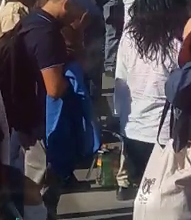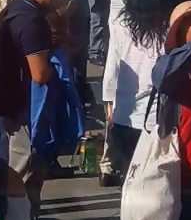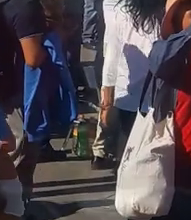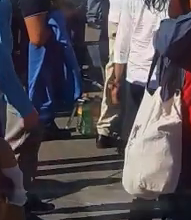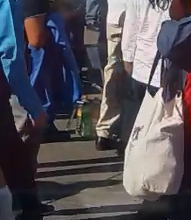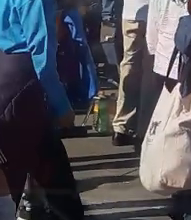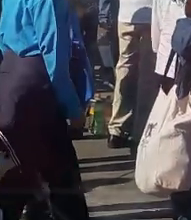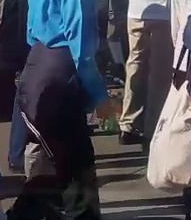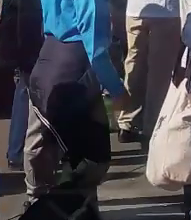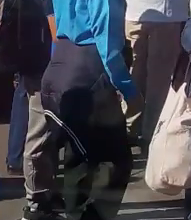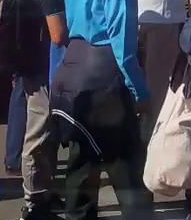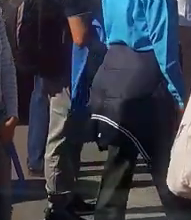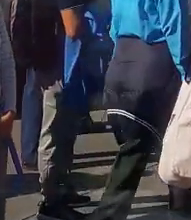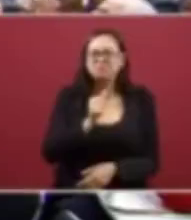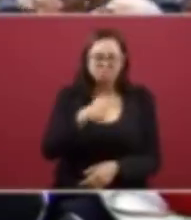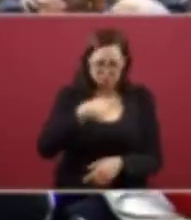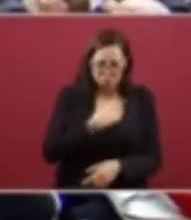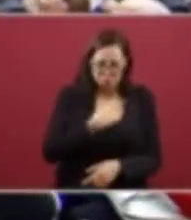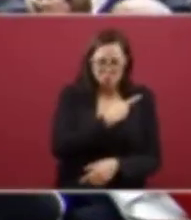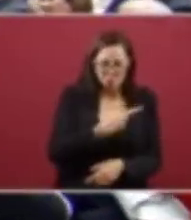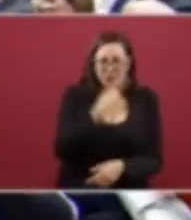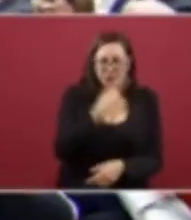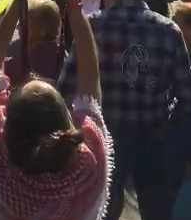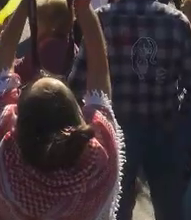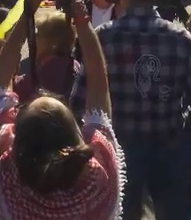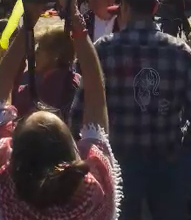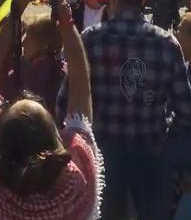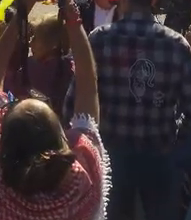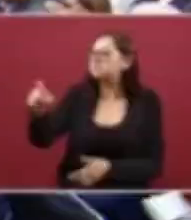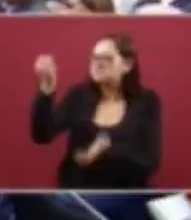Siempre habrá estos apoyos.